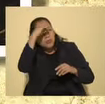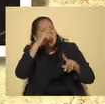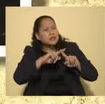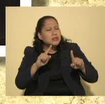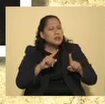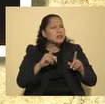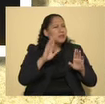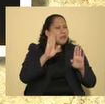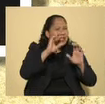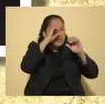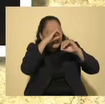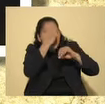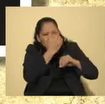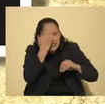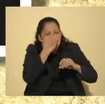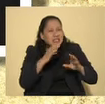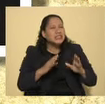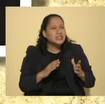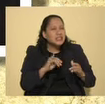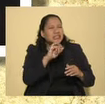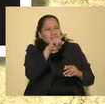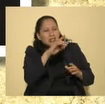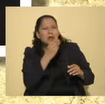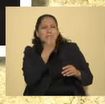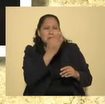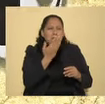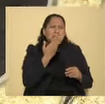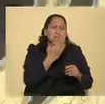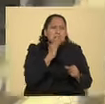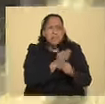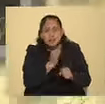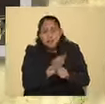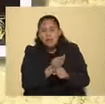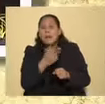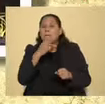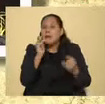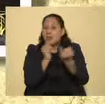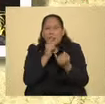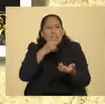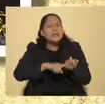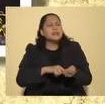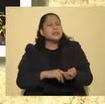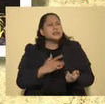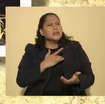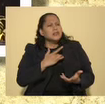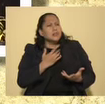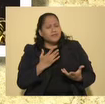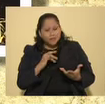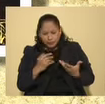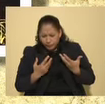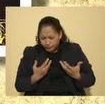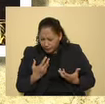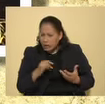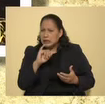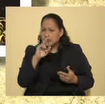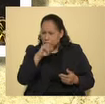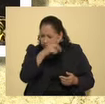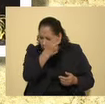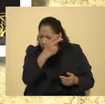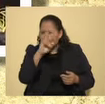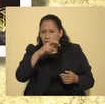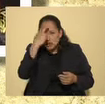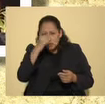es un caleidoscopio que tiene un lado cómico, que tiene un lado chistoso, pero también un lado onírico y un lado doloroso y un